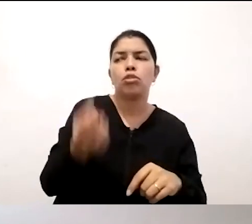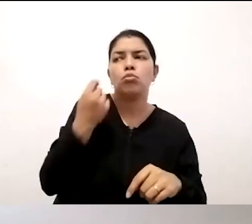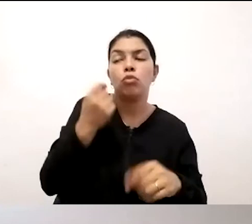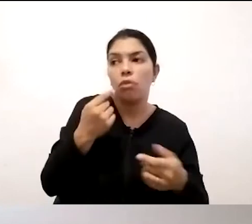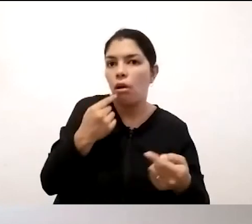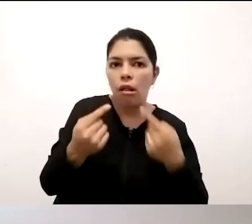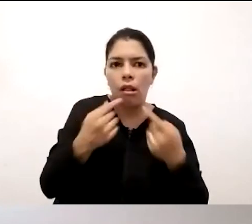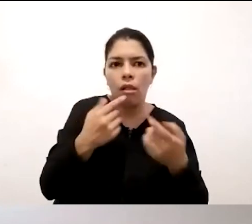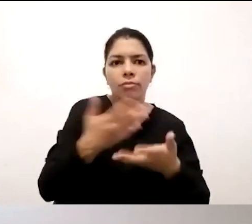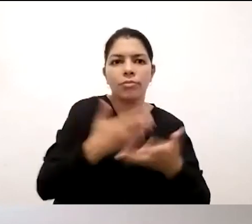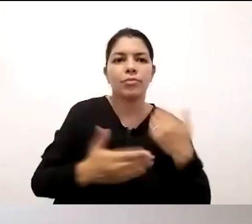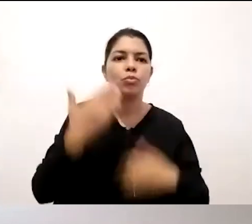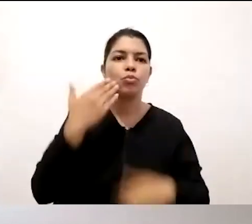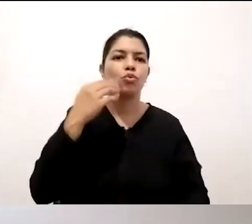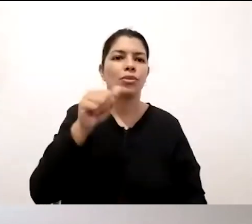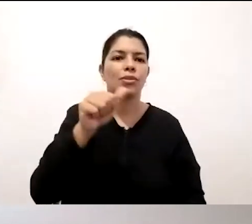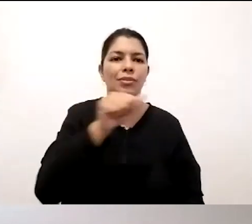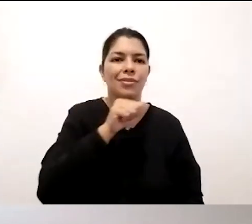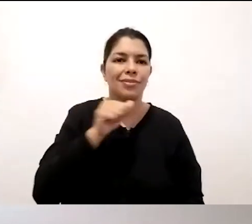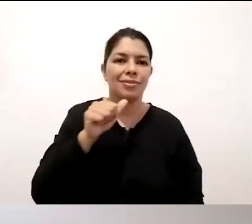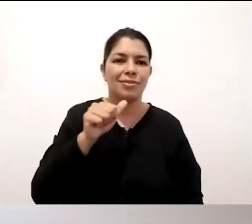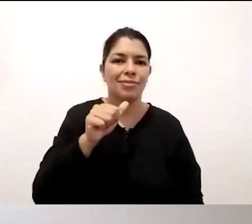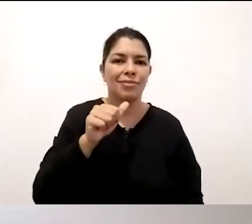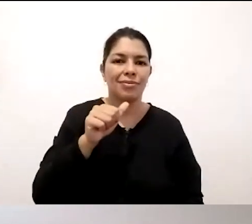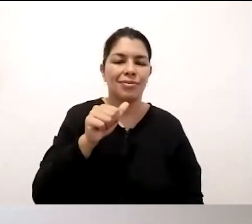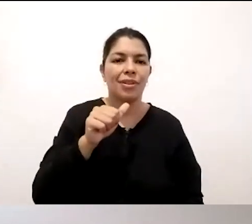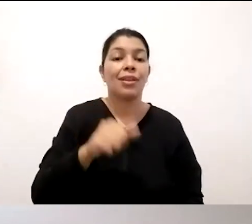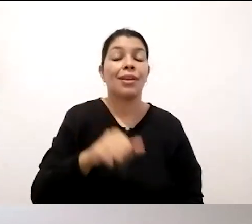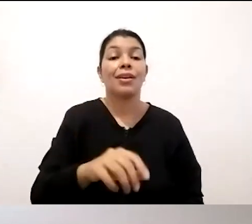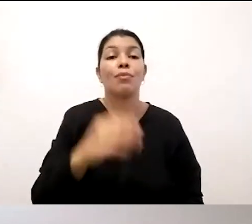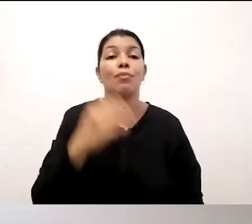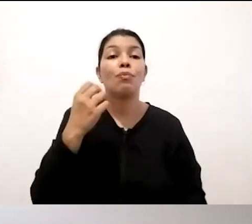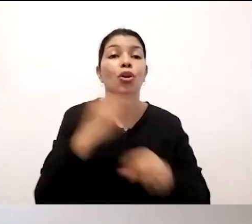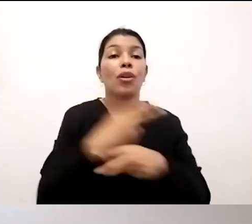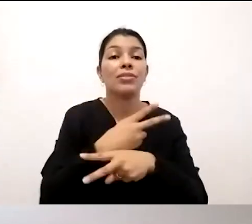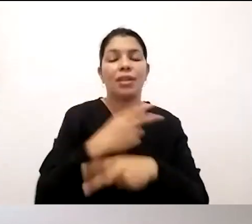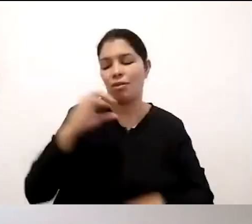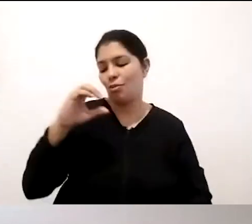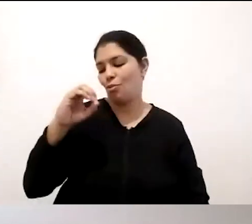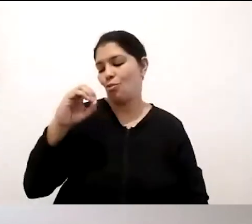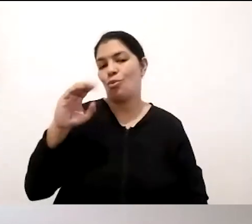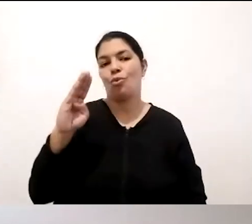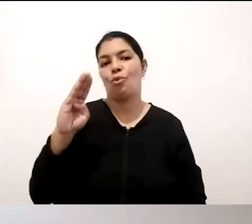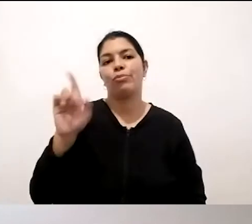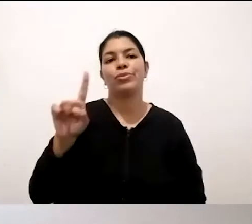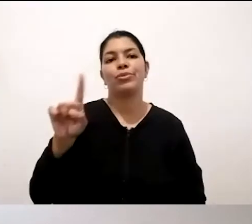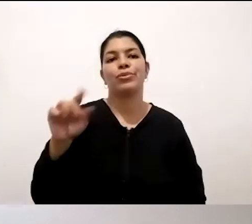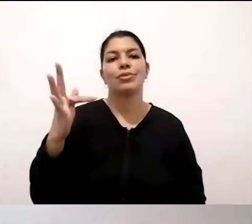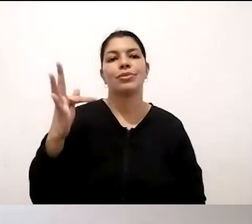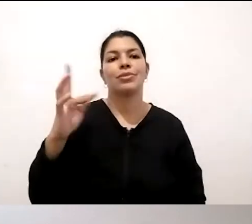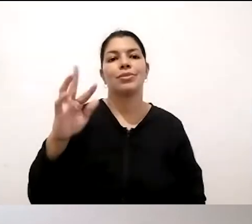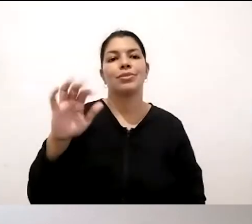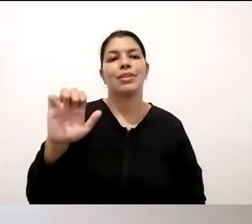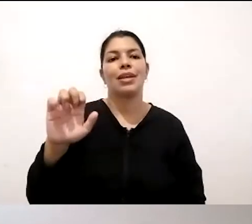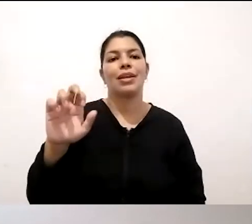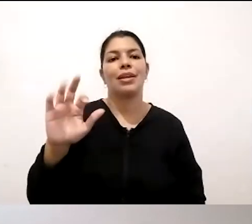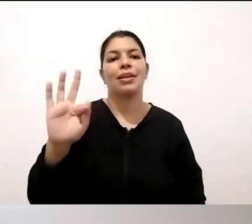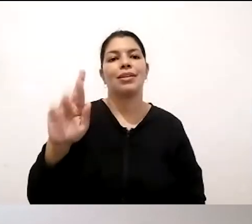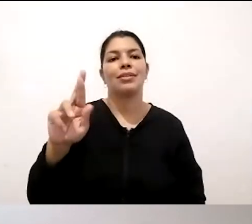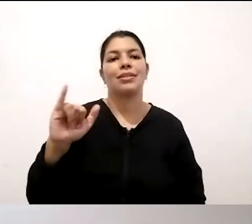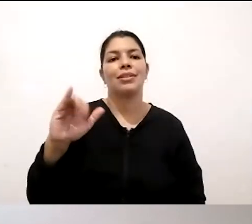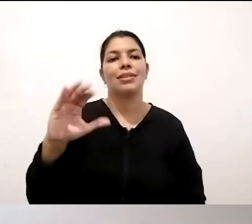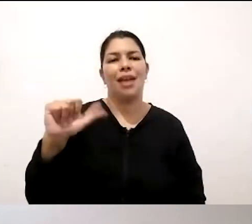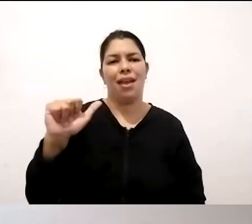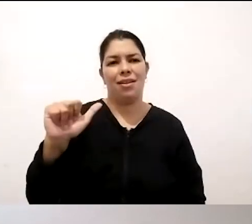y es la violencia obstétrica, ¿sí? En los últimos años ha surgido la discusión frente a este tipo de